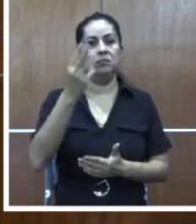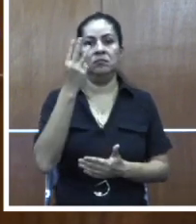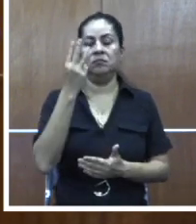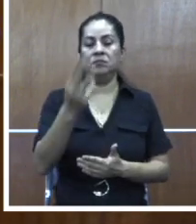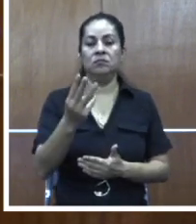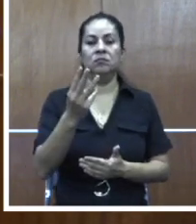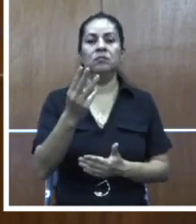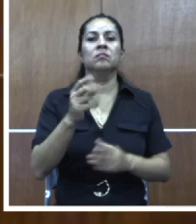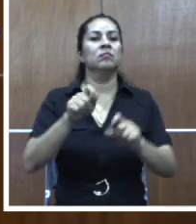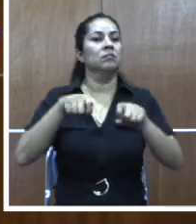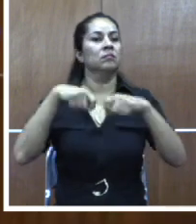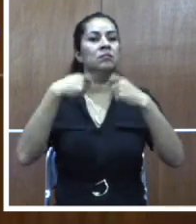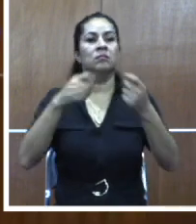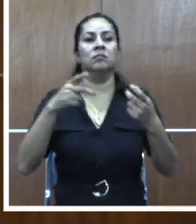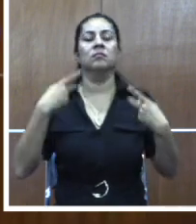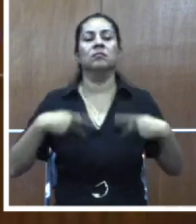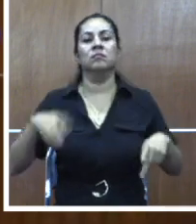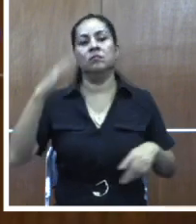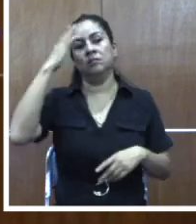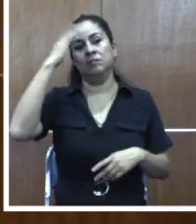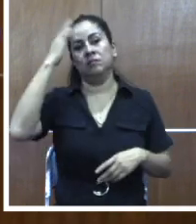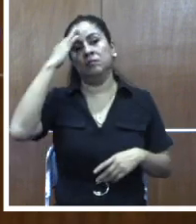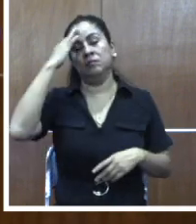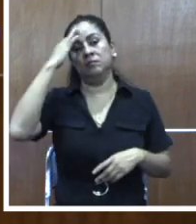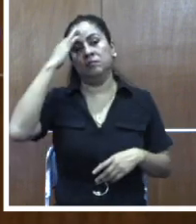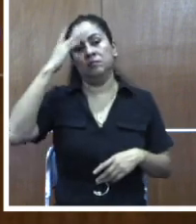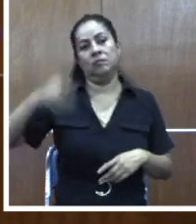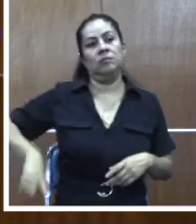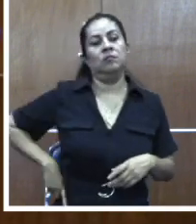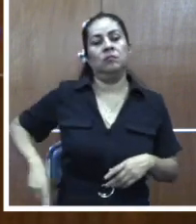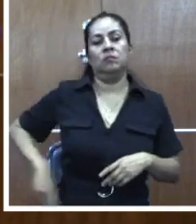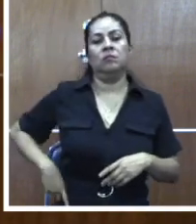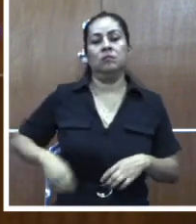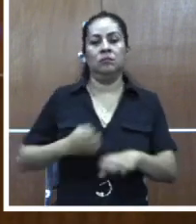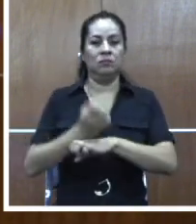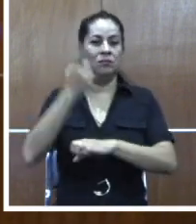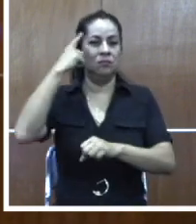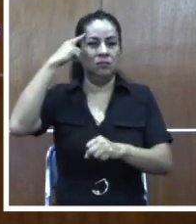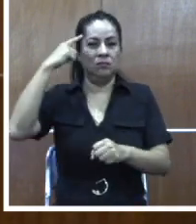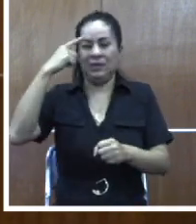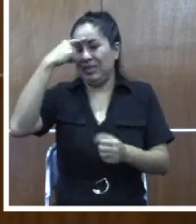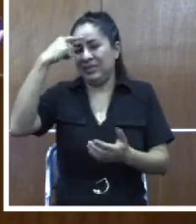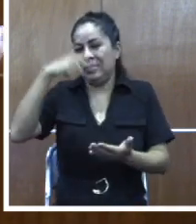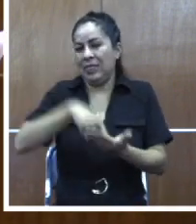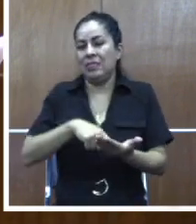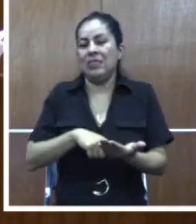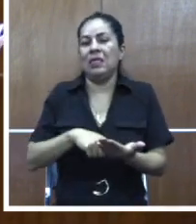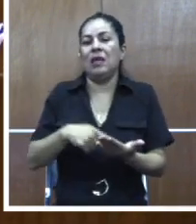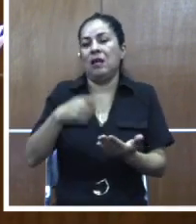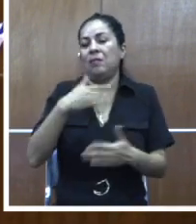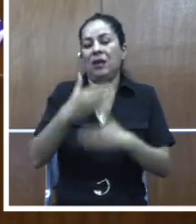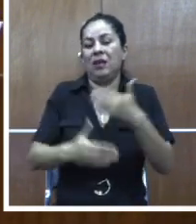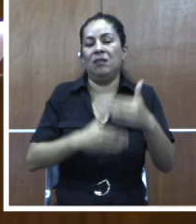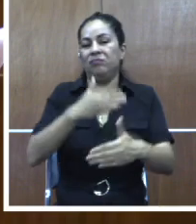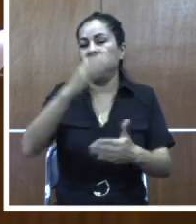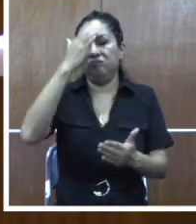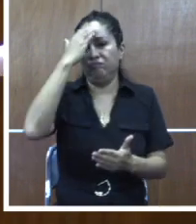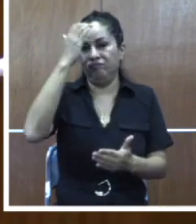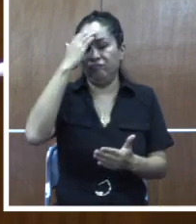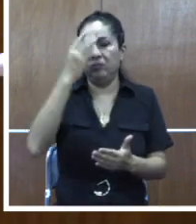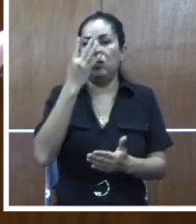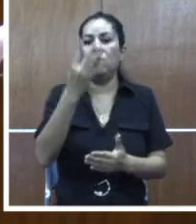Tercero, remítase a la persona titular del Poder Ejecutivo del Estado para su conocimiento y efectos legales procedentes.